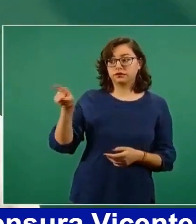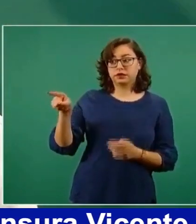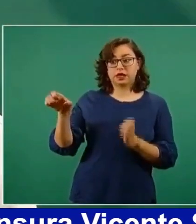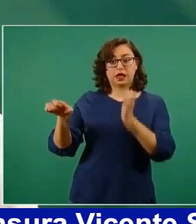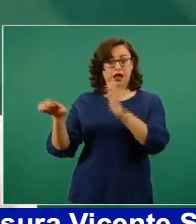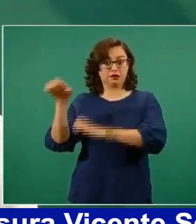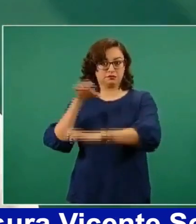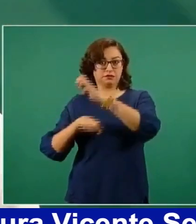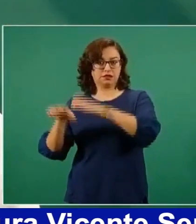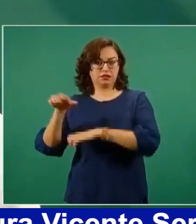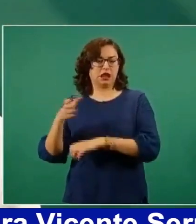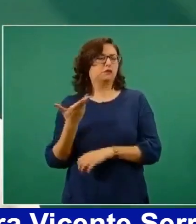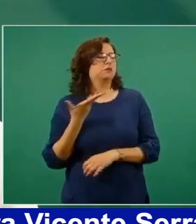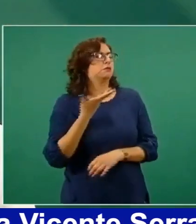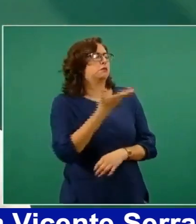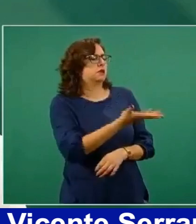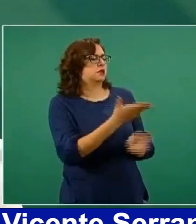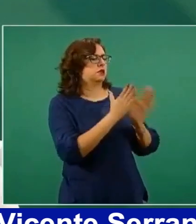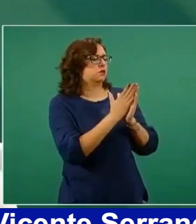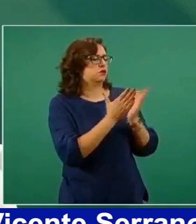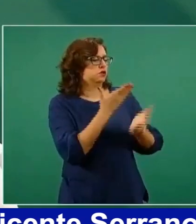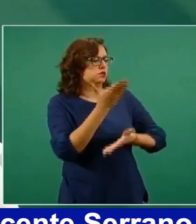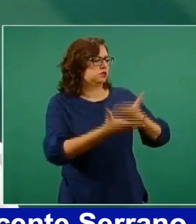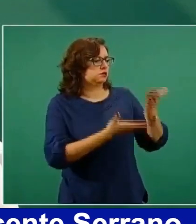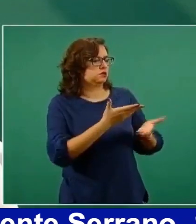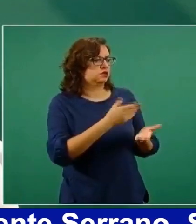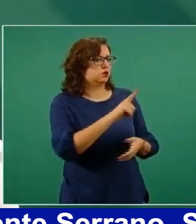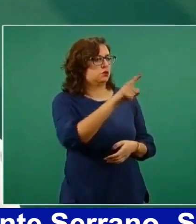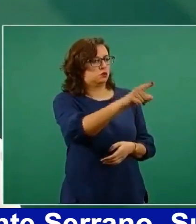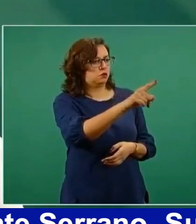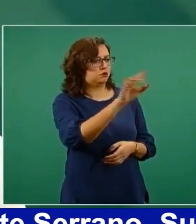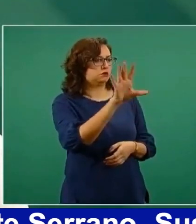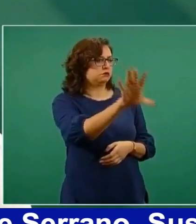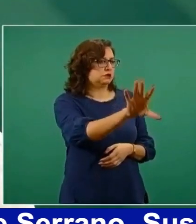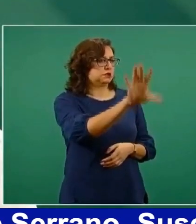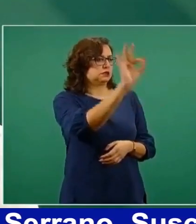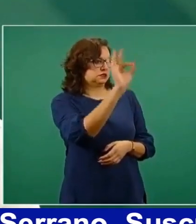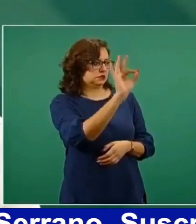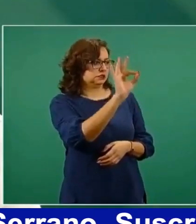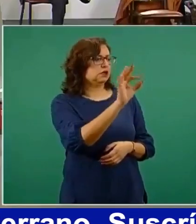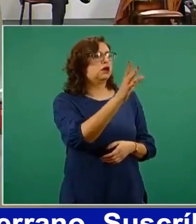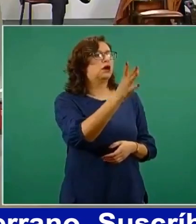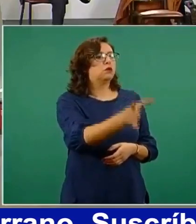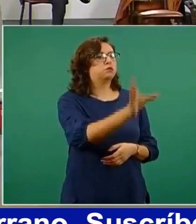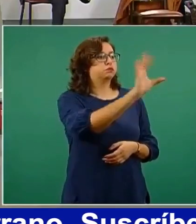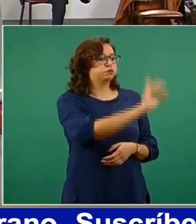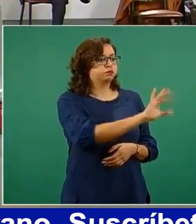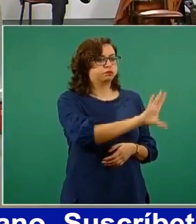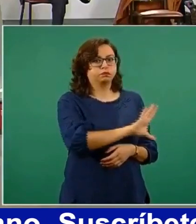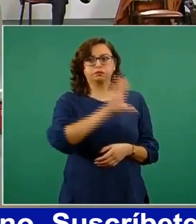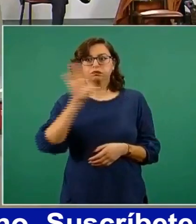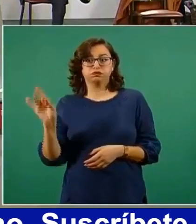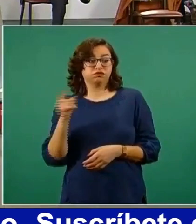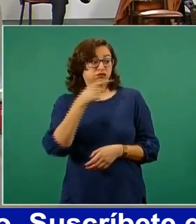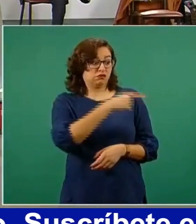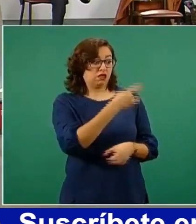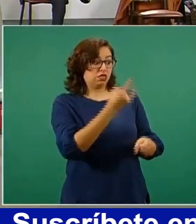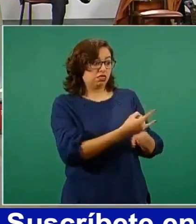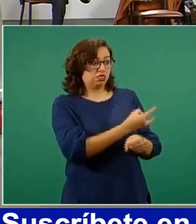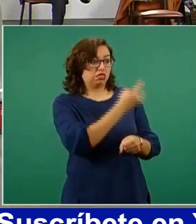subcontratación de servicios especializados. Otro punto importante es que las empresas que reciben